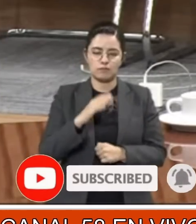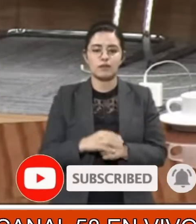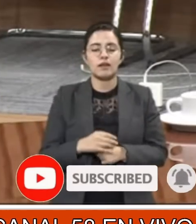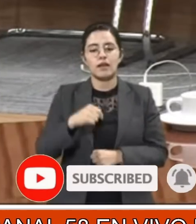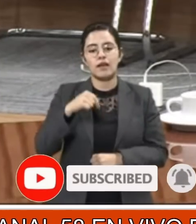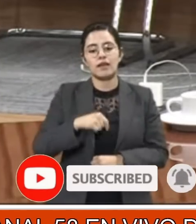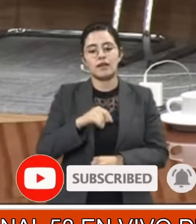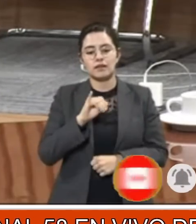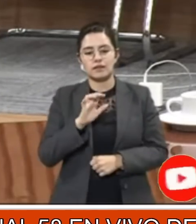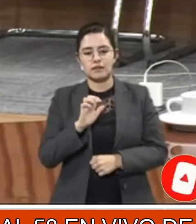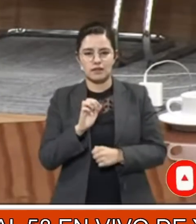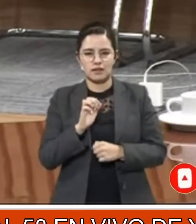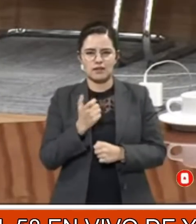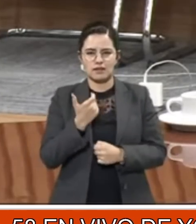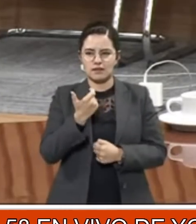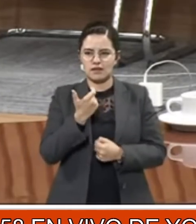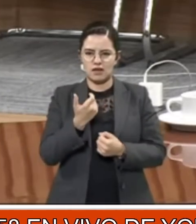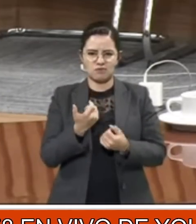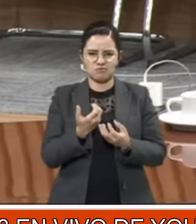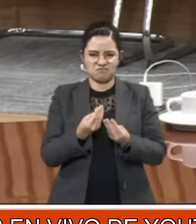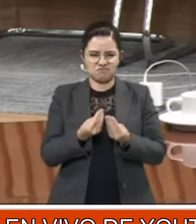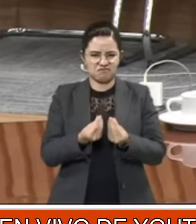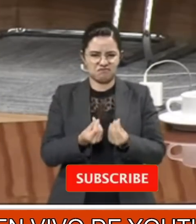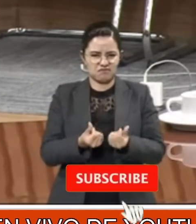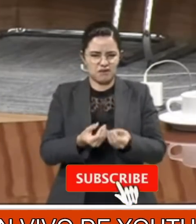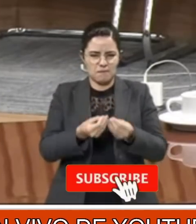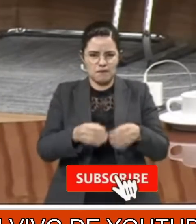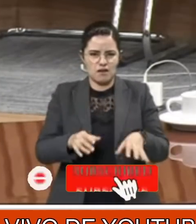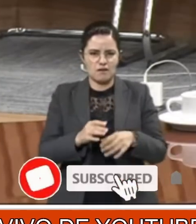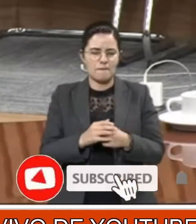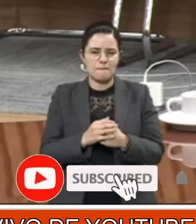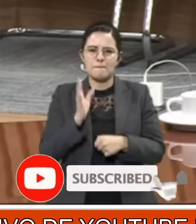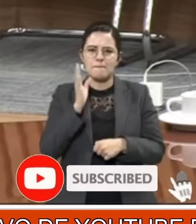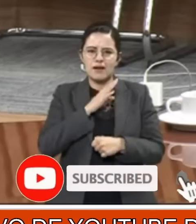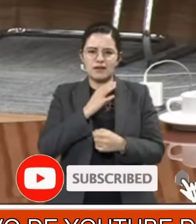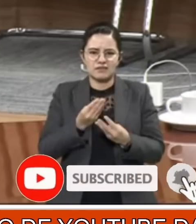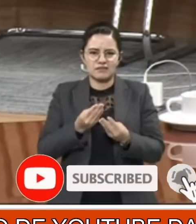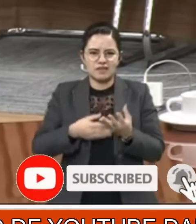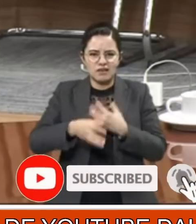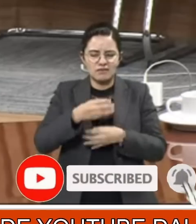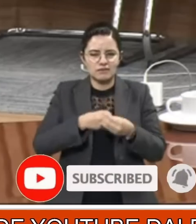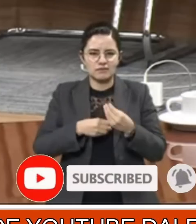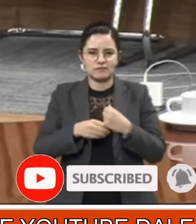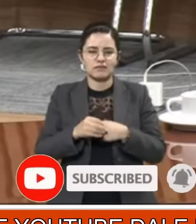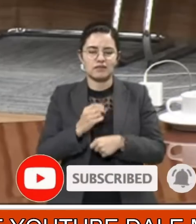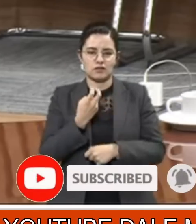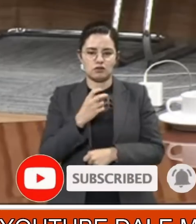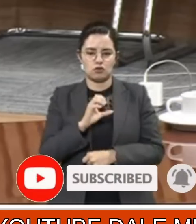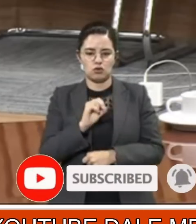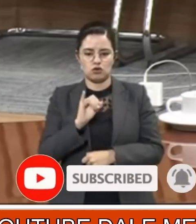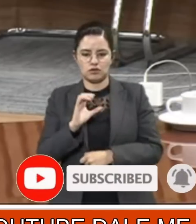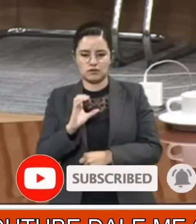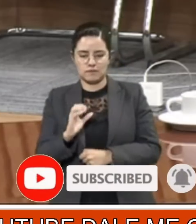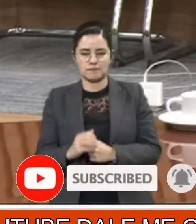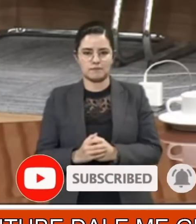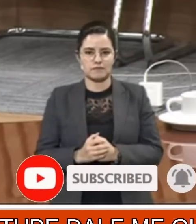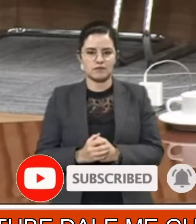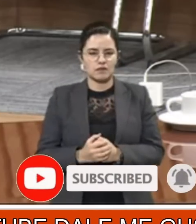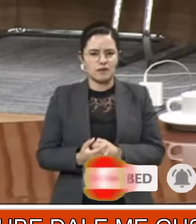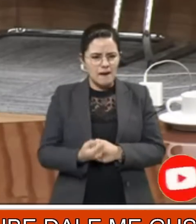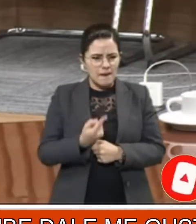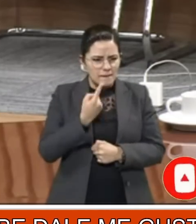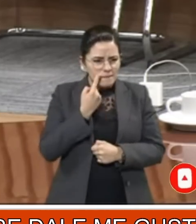además muchos de ellos ganan más que el presidente de la República, pero pues es claro que ya a unos días de terminar ese mandato, ya nada más está esperando a